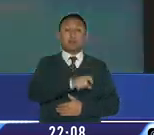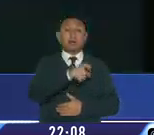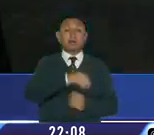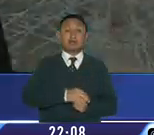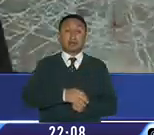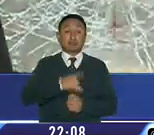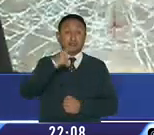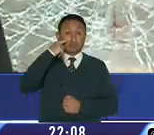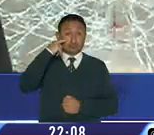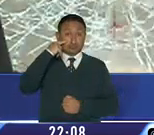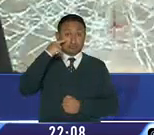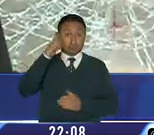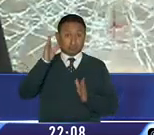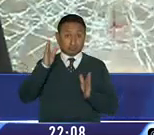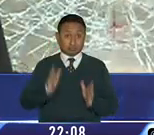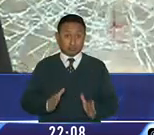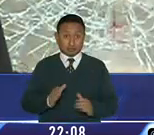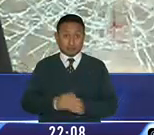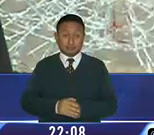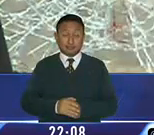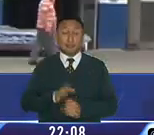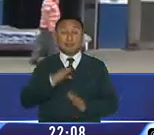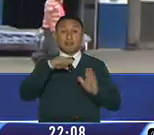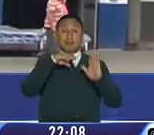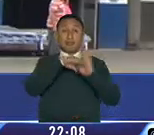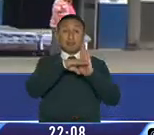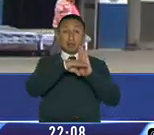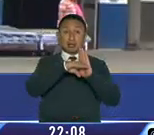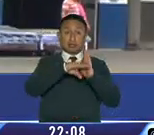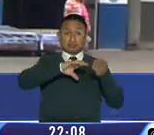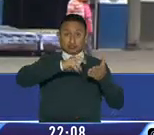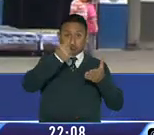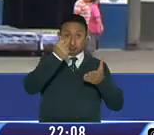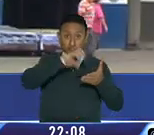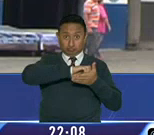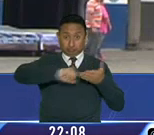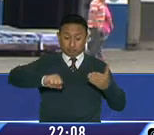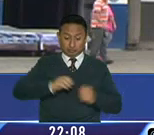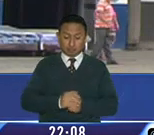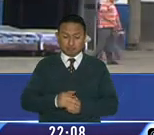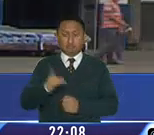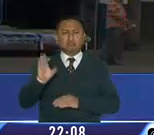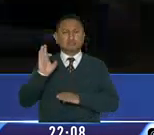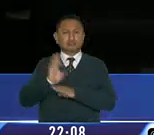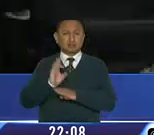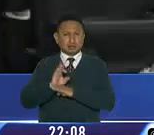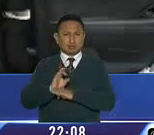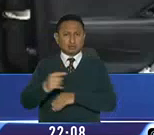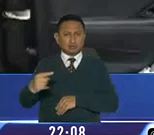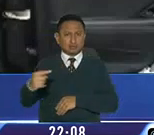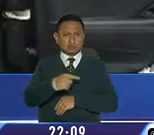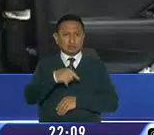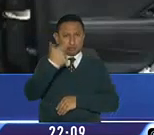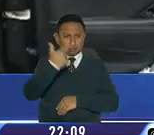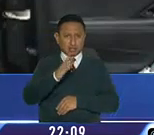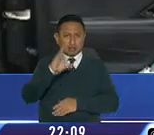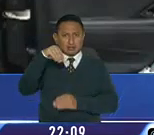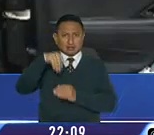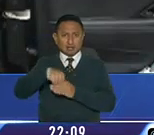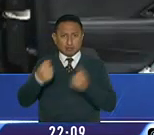entidad bancaria en el cantón Durán. Según cuentan testigos, la víctima ya se encontraba en su vehículo cuando fue alcanzado por